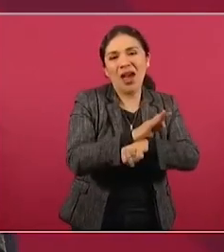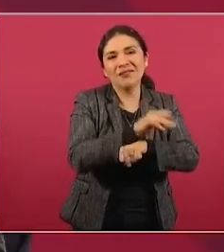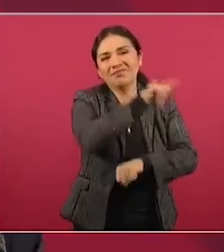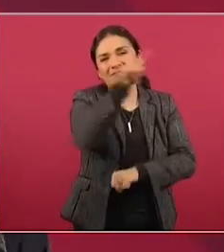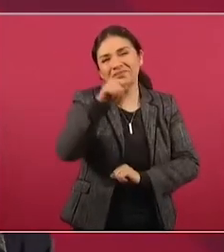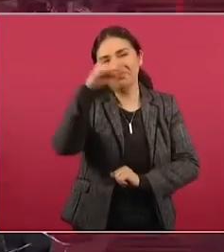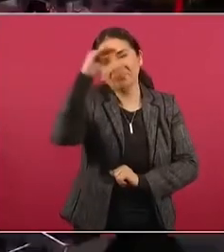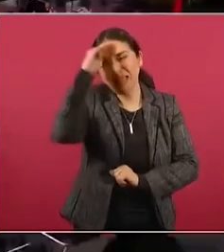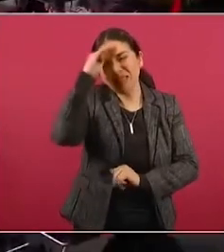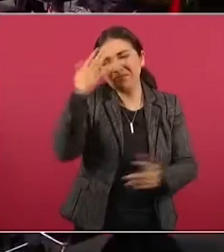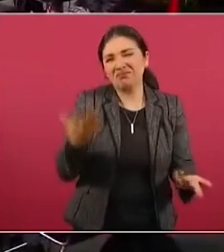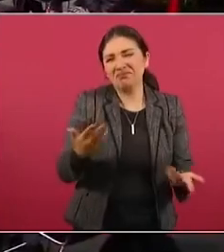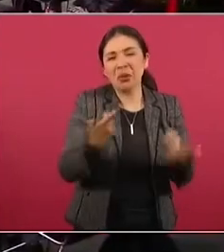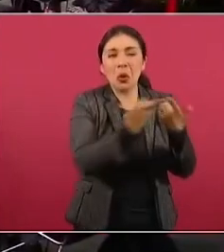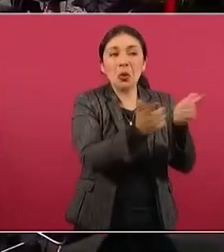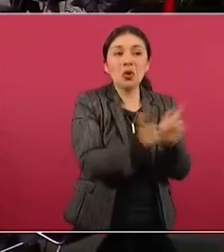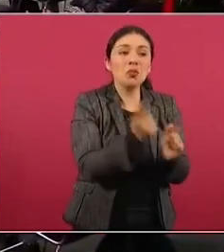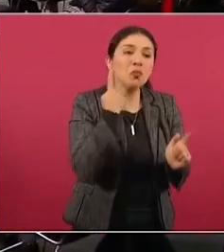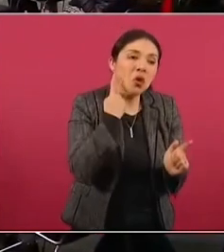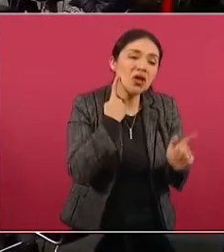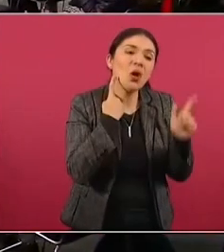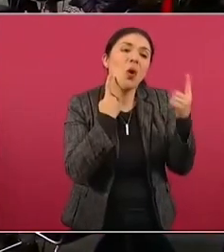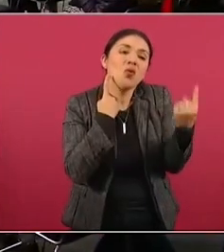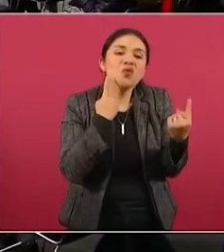los de un partido o los de otro.